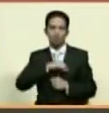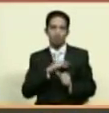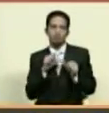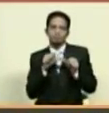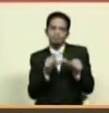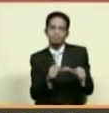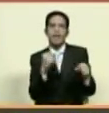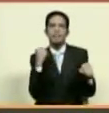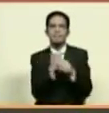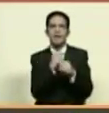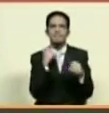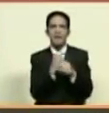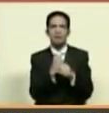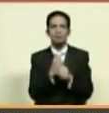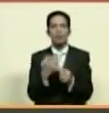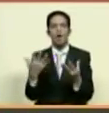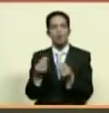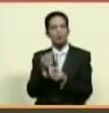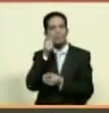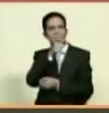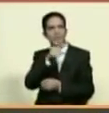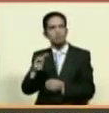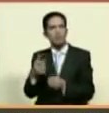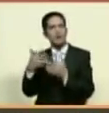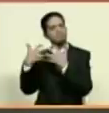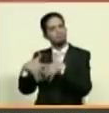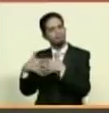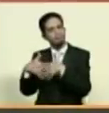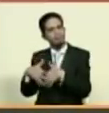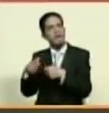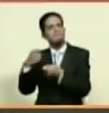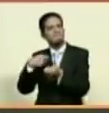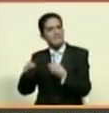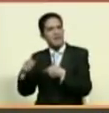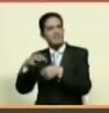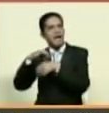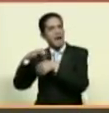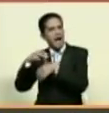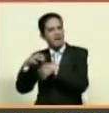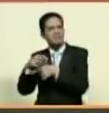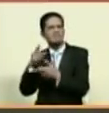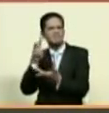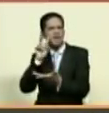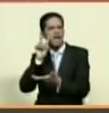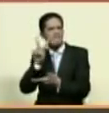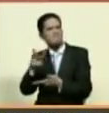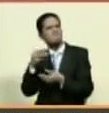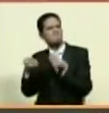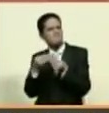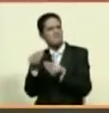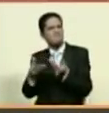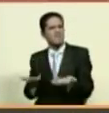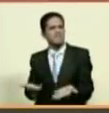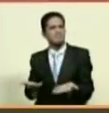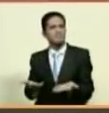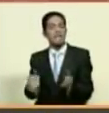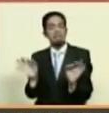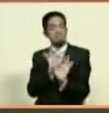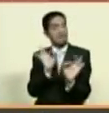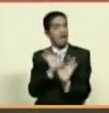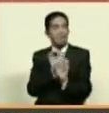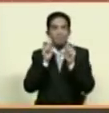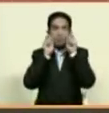vamos a seguir trabajando con los sectores productivos cárnicos para adoptar nuevas medidas y que nadie se sorprenda.